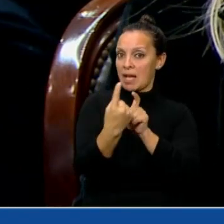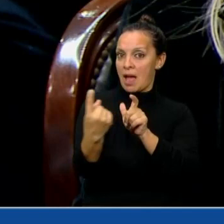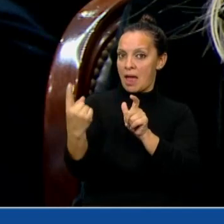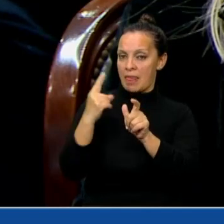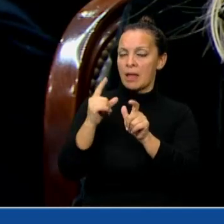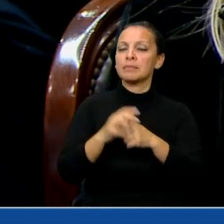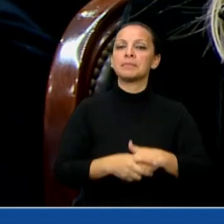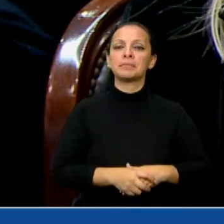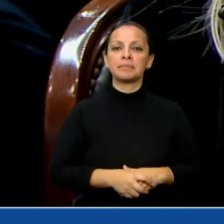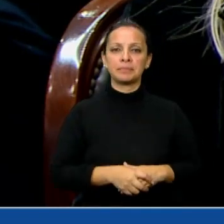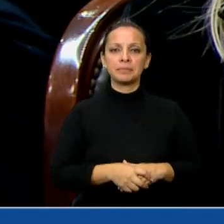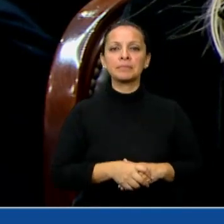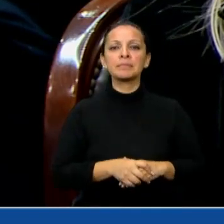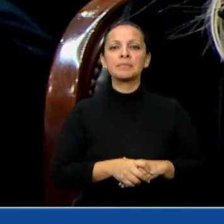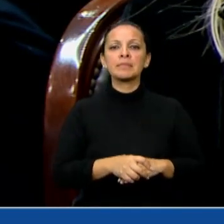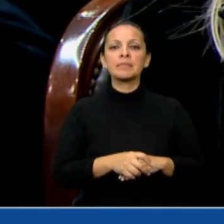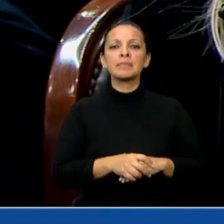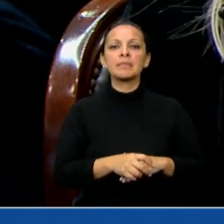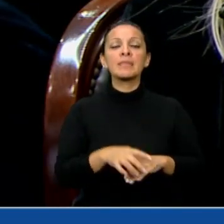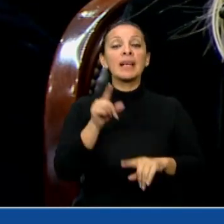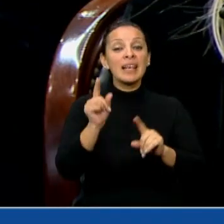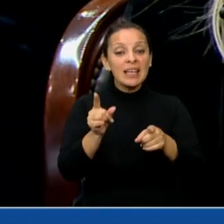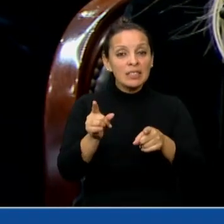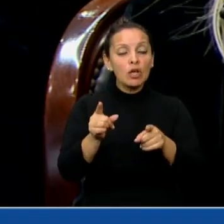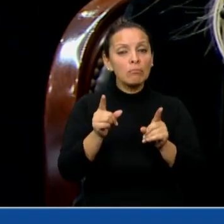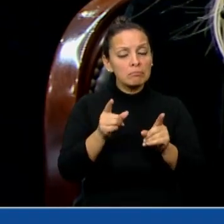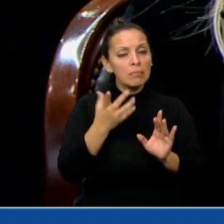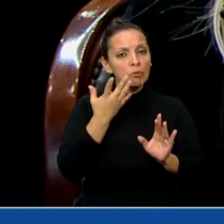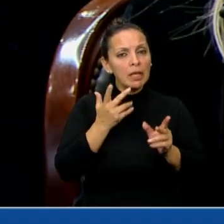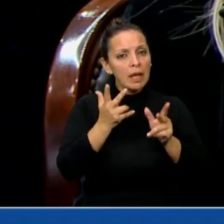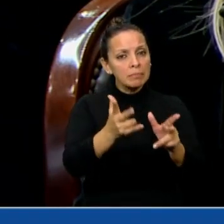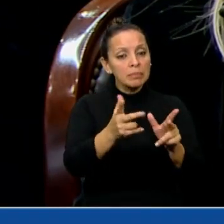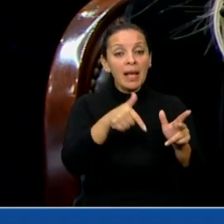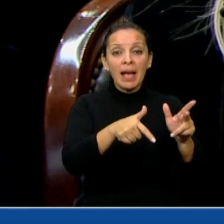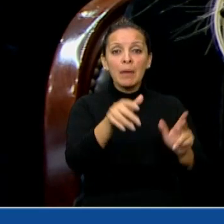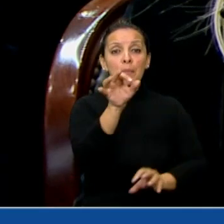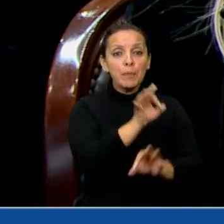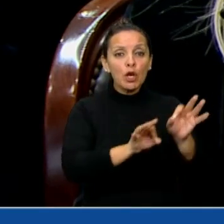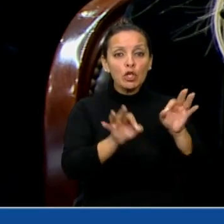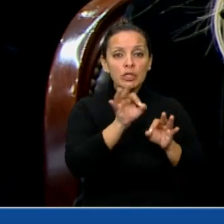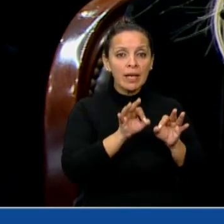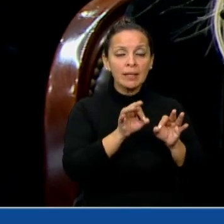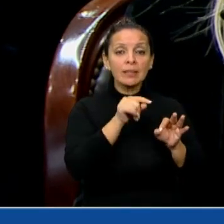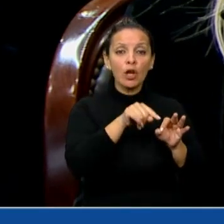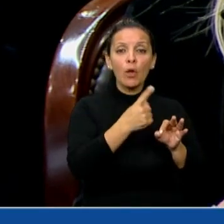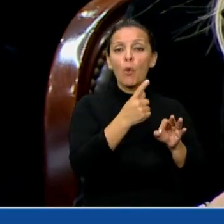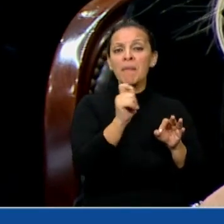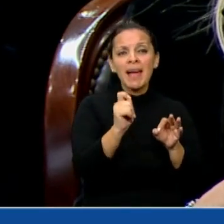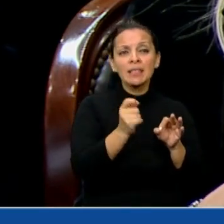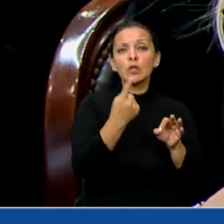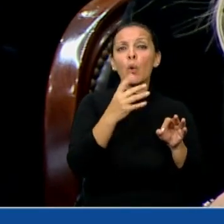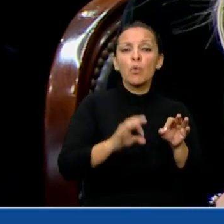comisión y que también decir que este proyecto no tiene un mes ni un año, hace